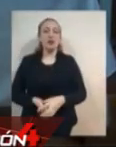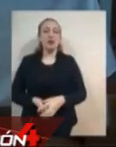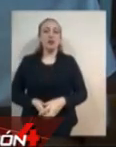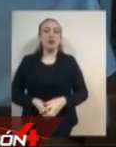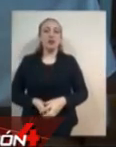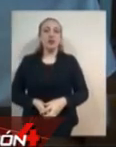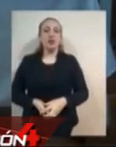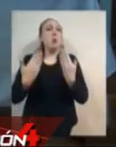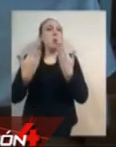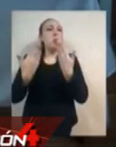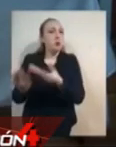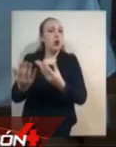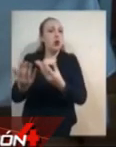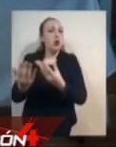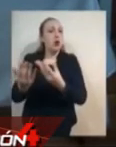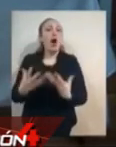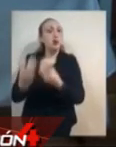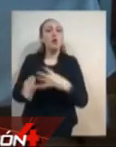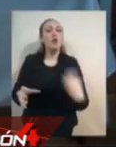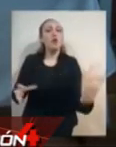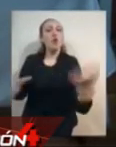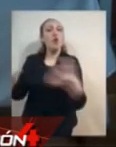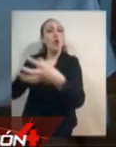puesto a disposición en esta logística.